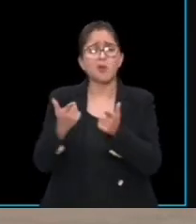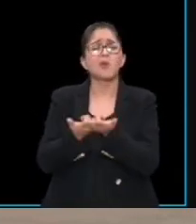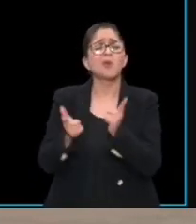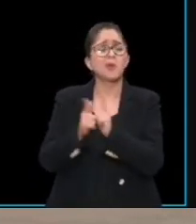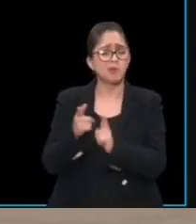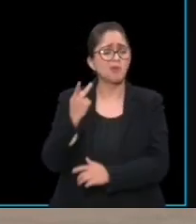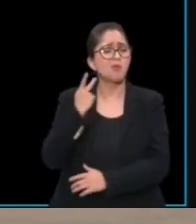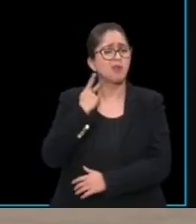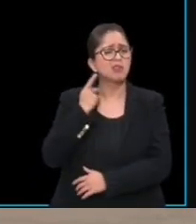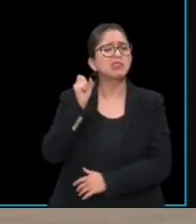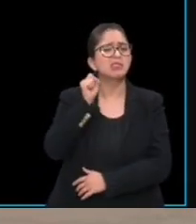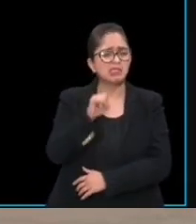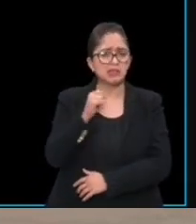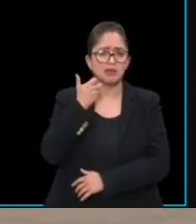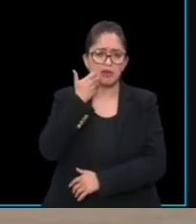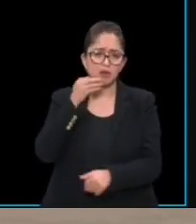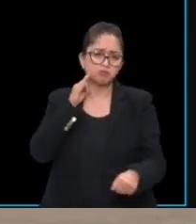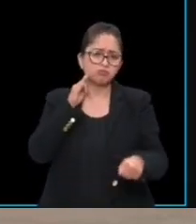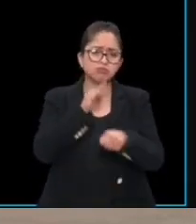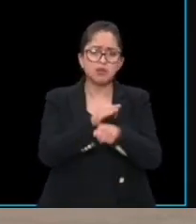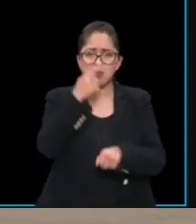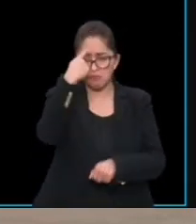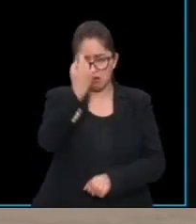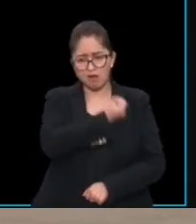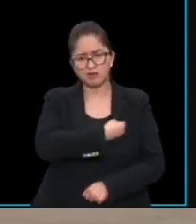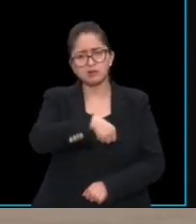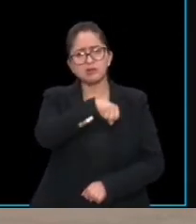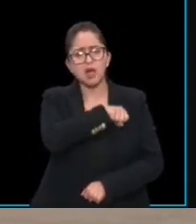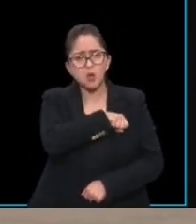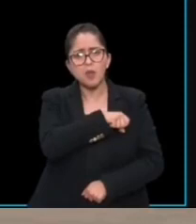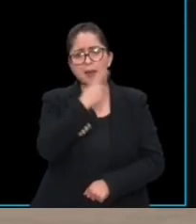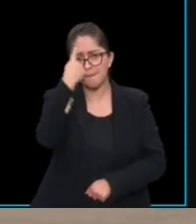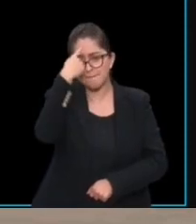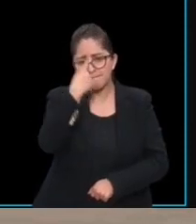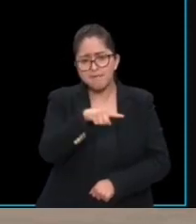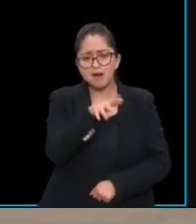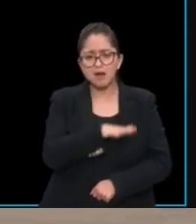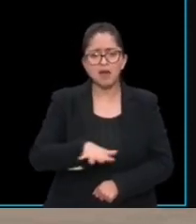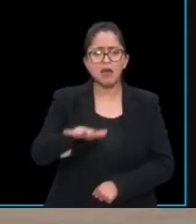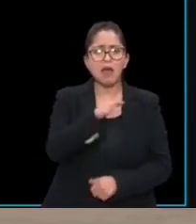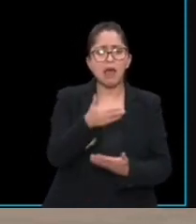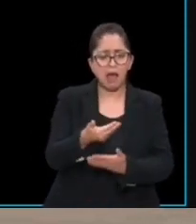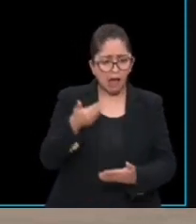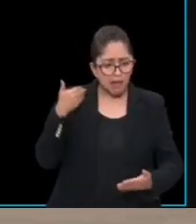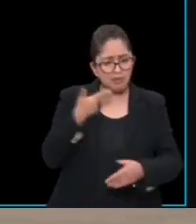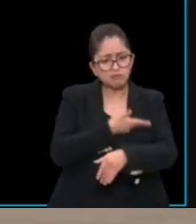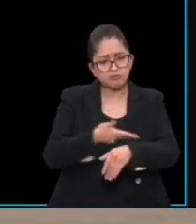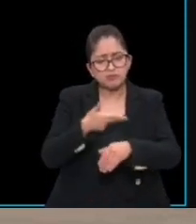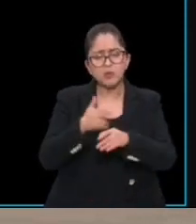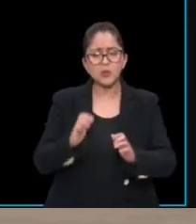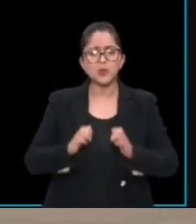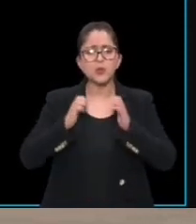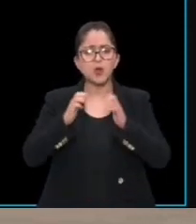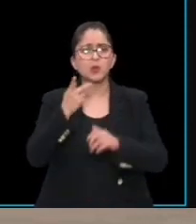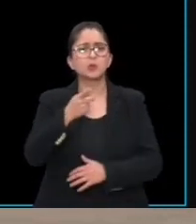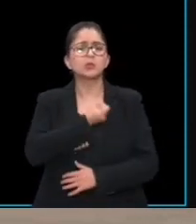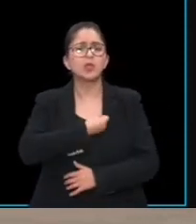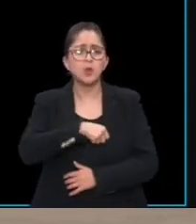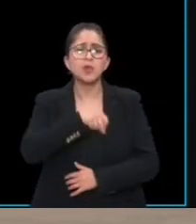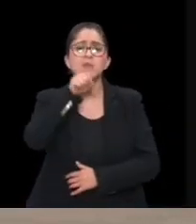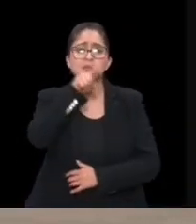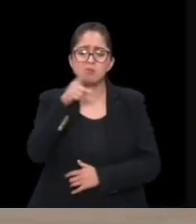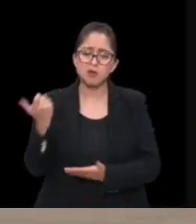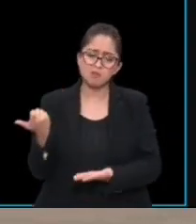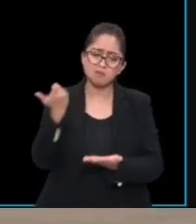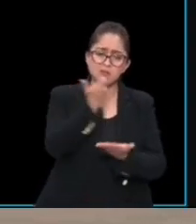apuesta al fortalecimiento de la salud pública, al fortalecimiento de la prevención y sobre todo al incremento del